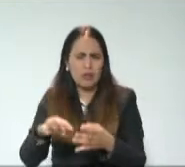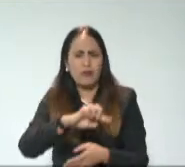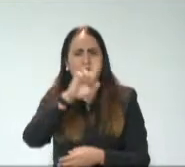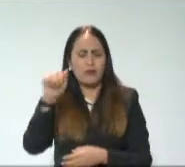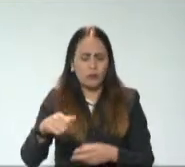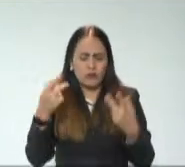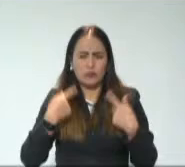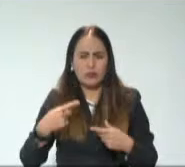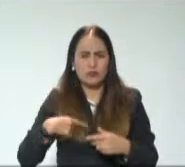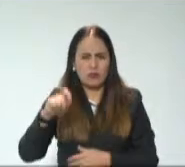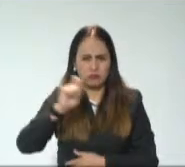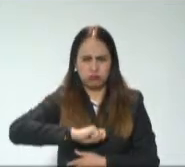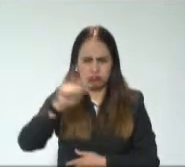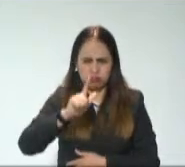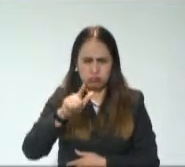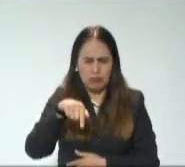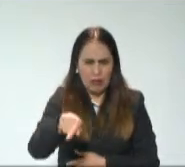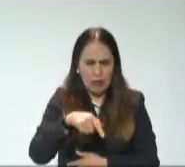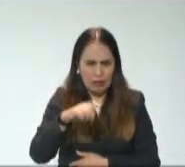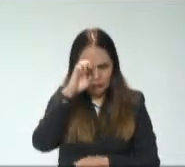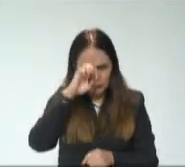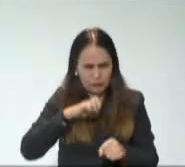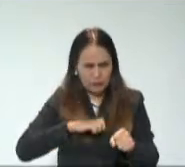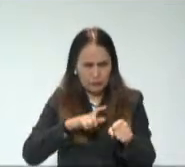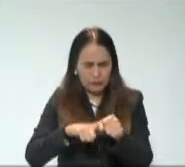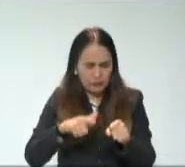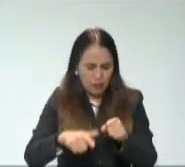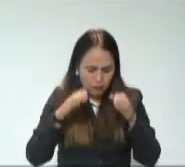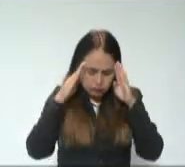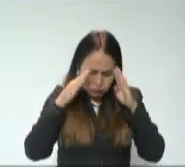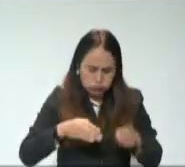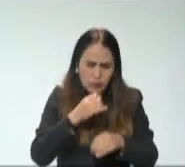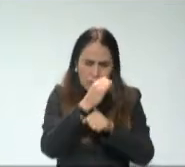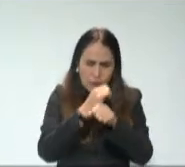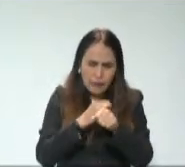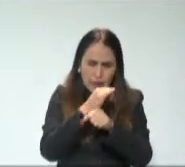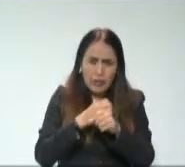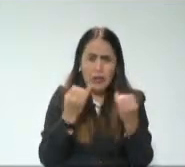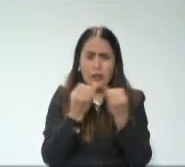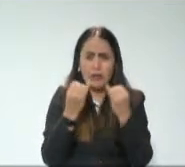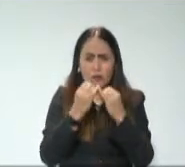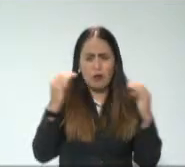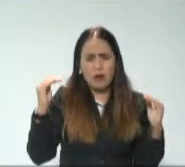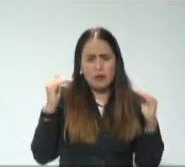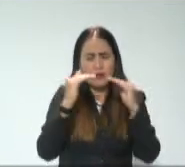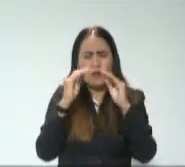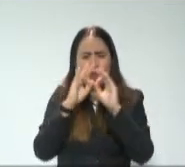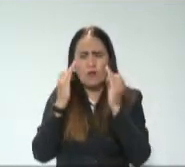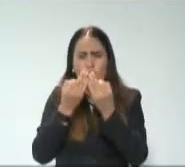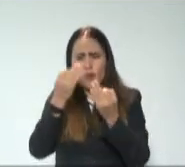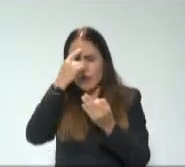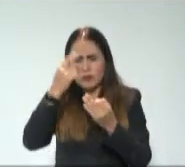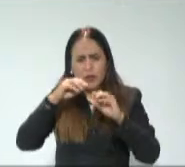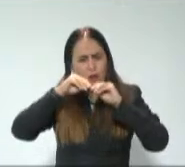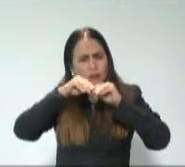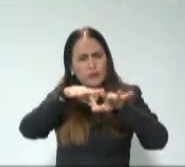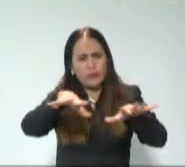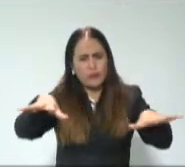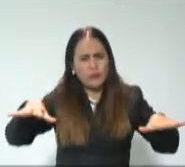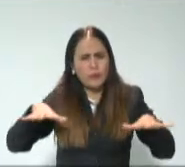por especialistas en paralelo tenemos que crear mecanismos para difundir